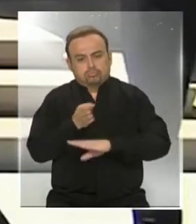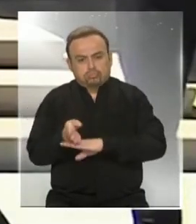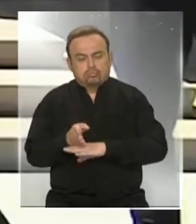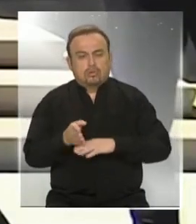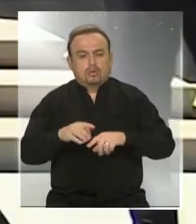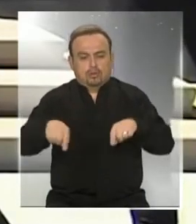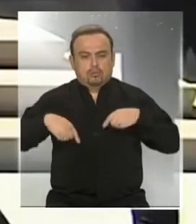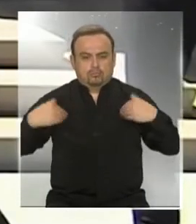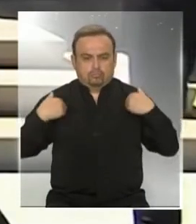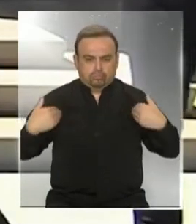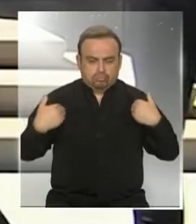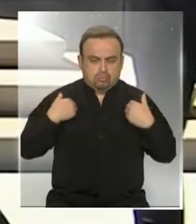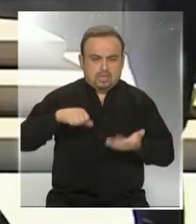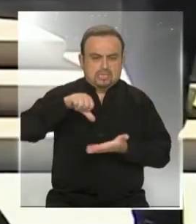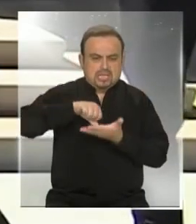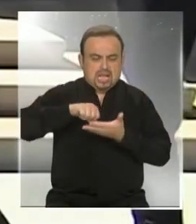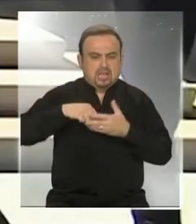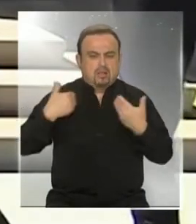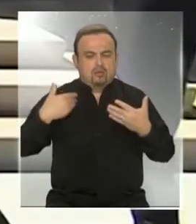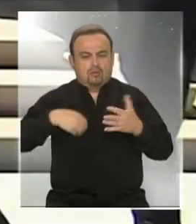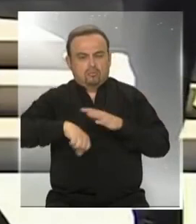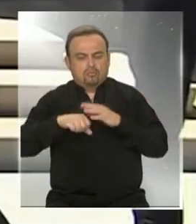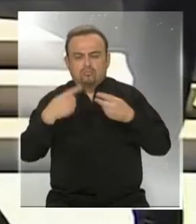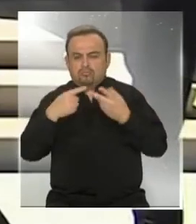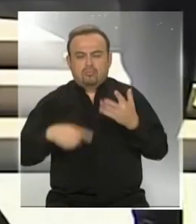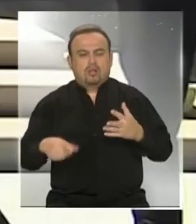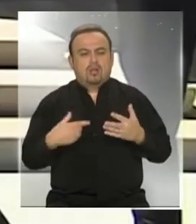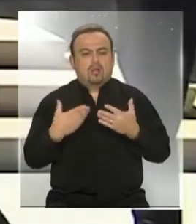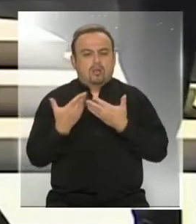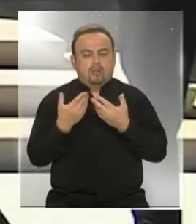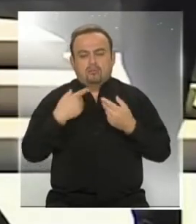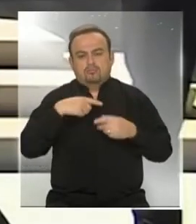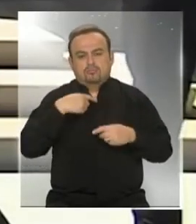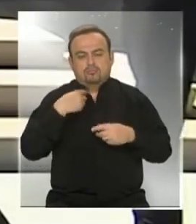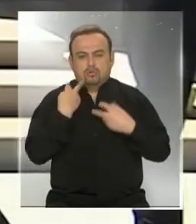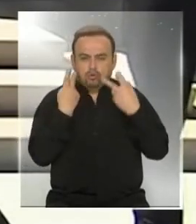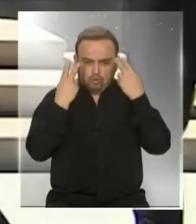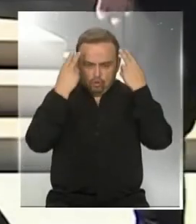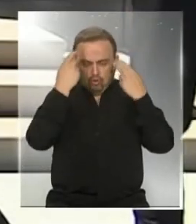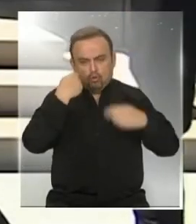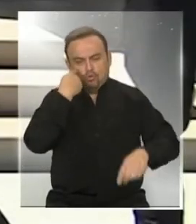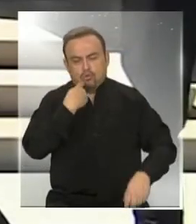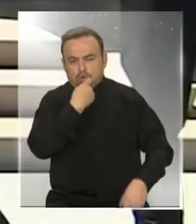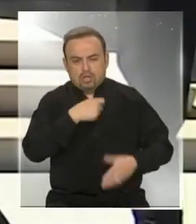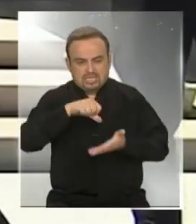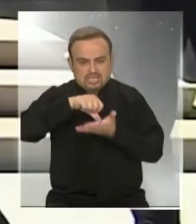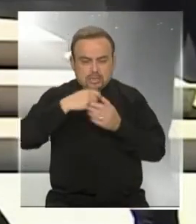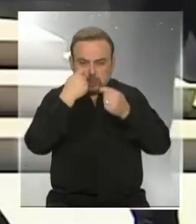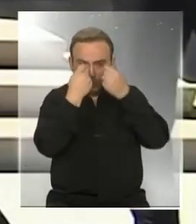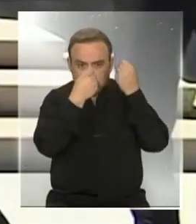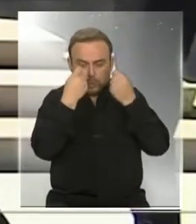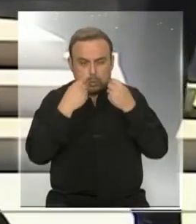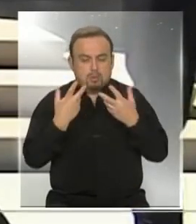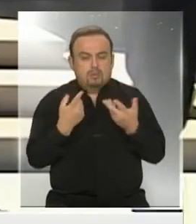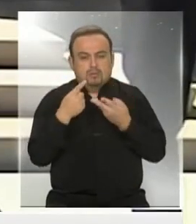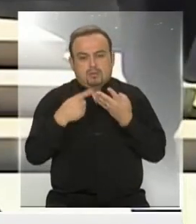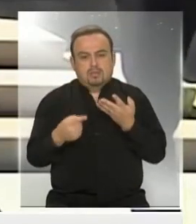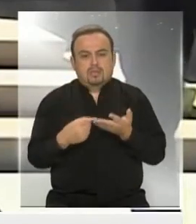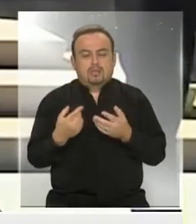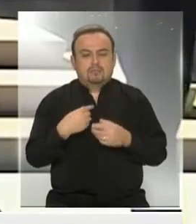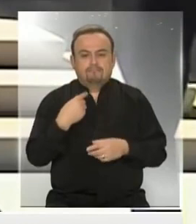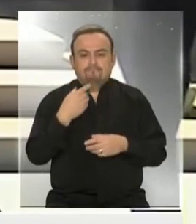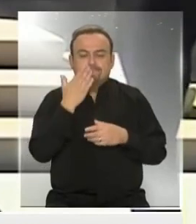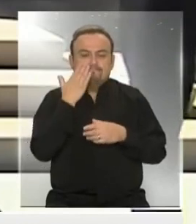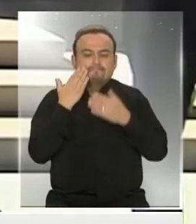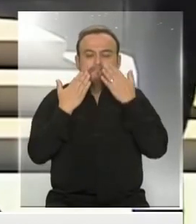centros deportivos poleras estudios de arte corporal barberías centros cosmetológicos peluquerías centros estéticos